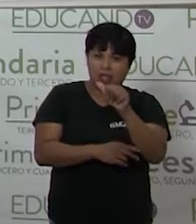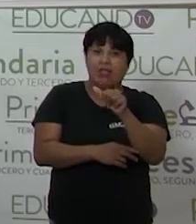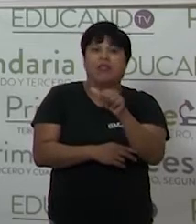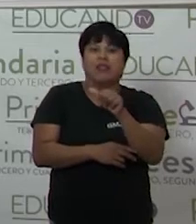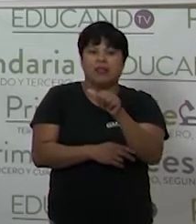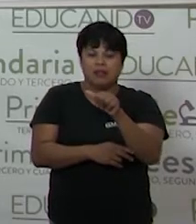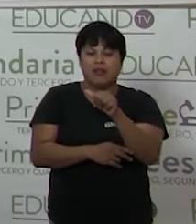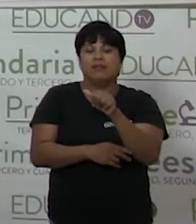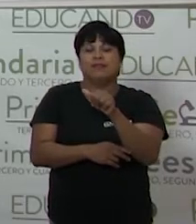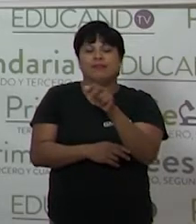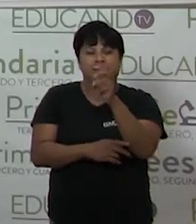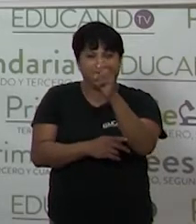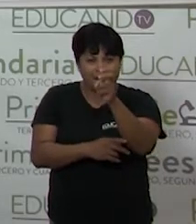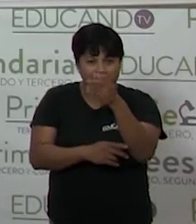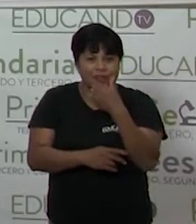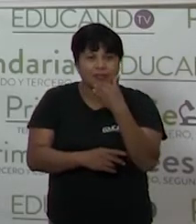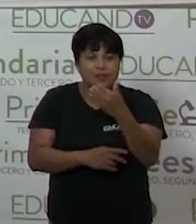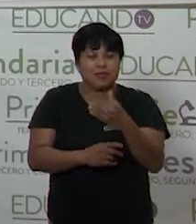alejandra